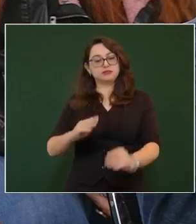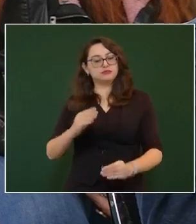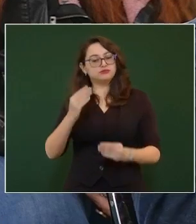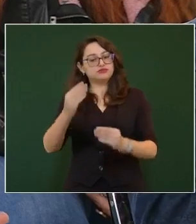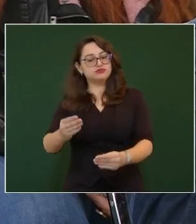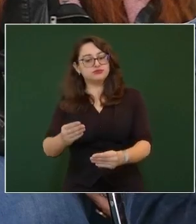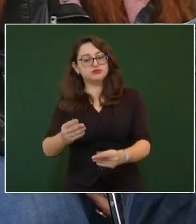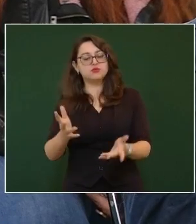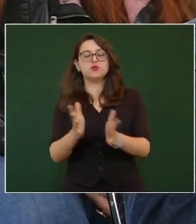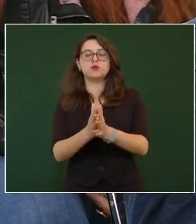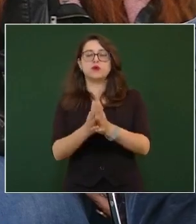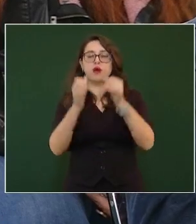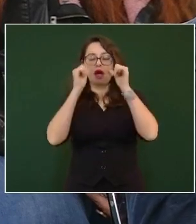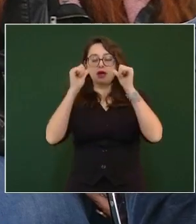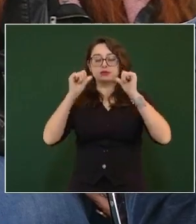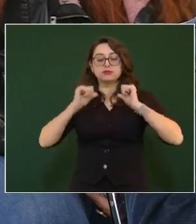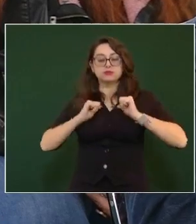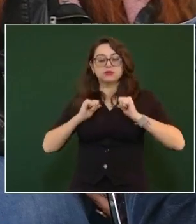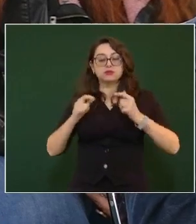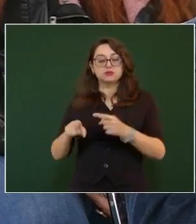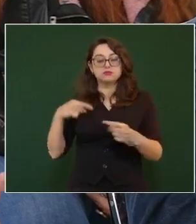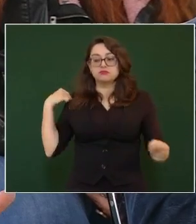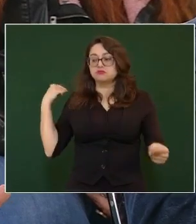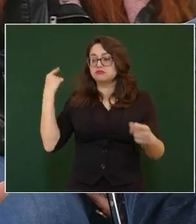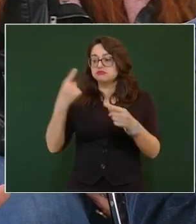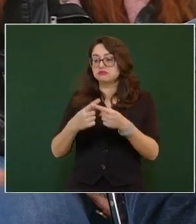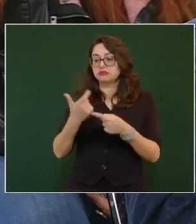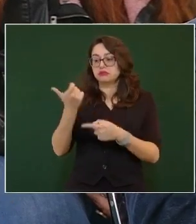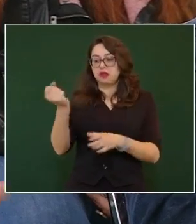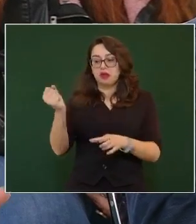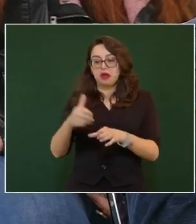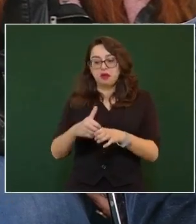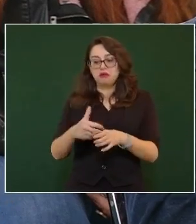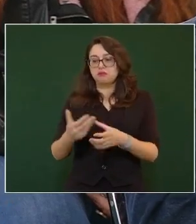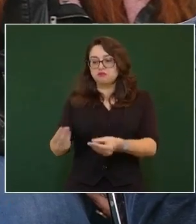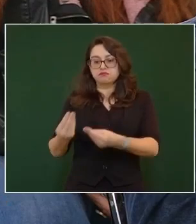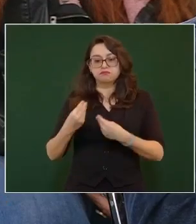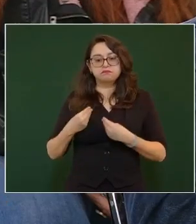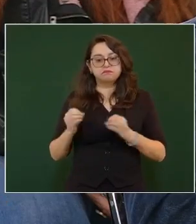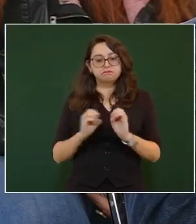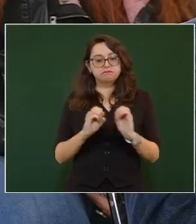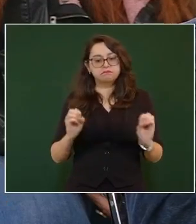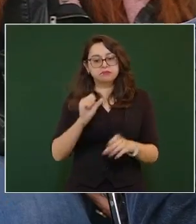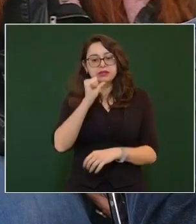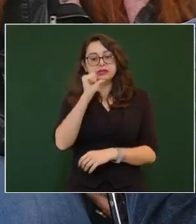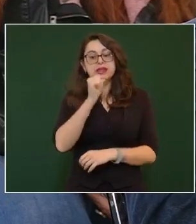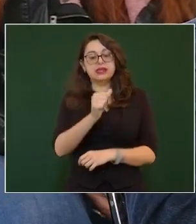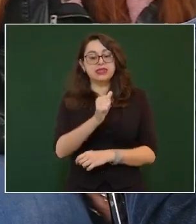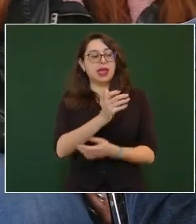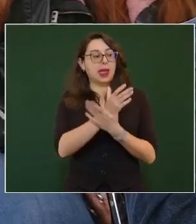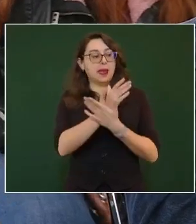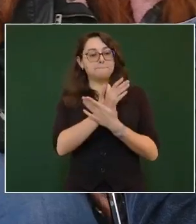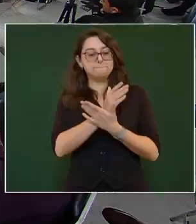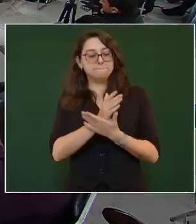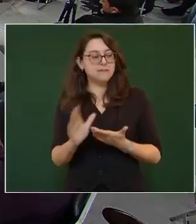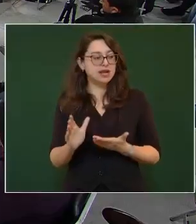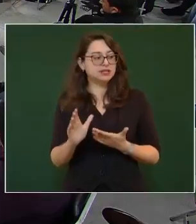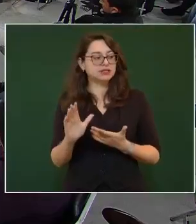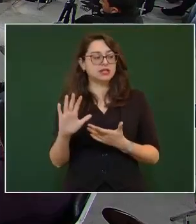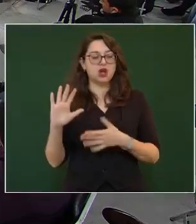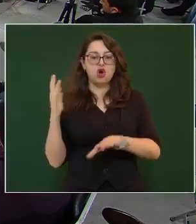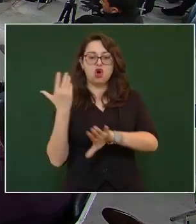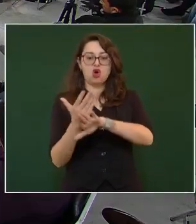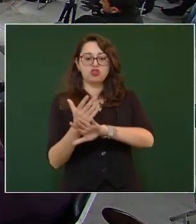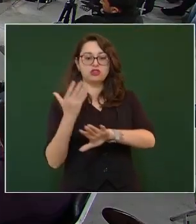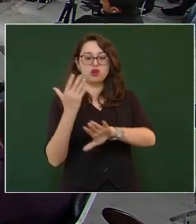piden que los voltee a ver porque no les han entregado su caja de ahorros, porque además de esto han sufrido agresiones muy